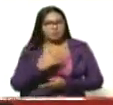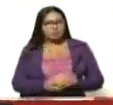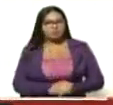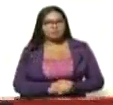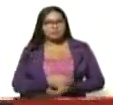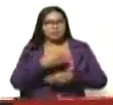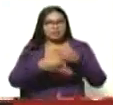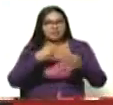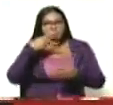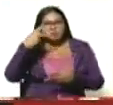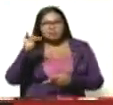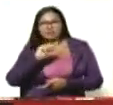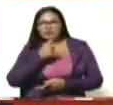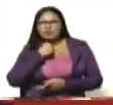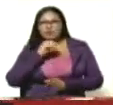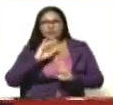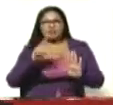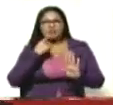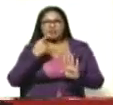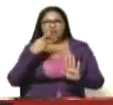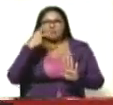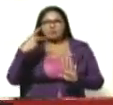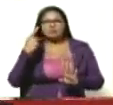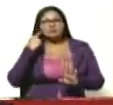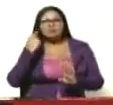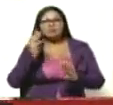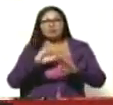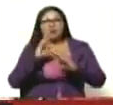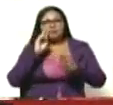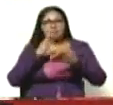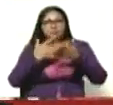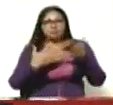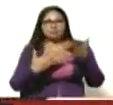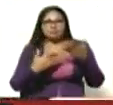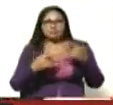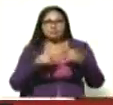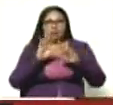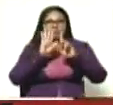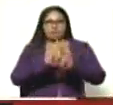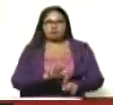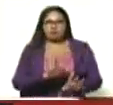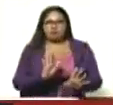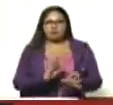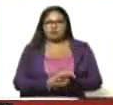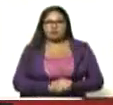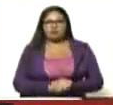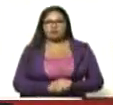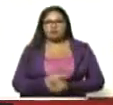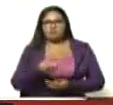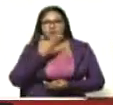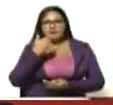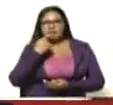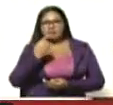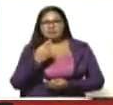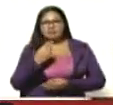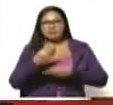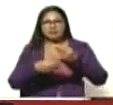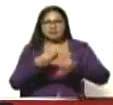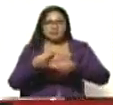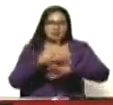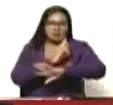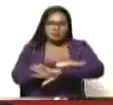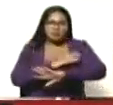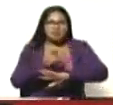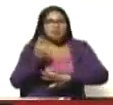hacen poesía, no les gusta para nada que les digan poetisa, porque ven una reminiscencia discriminatoria. Así que yo prefiero hacerle caso a